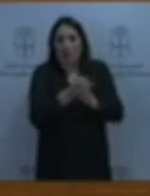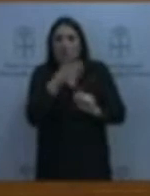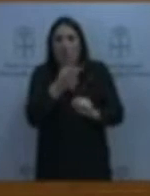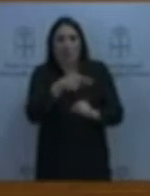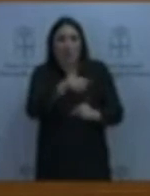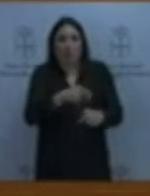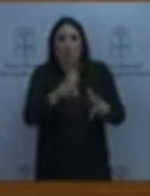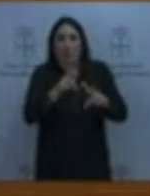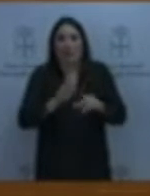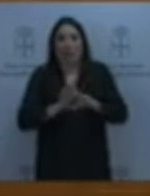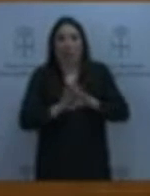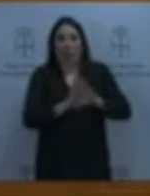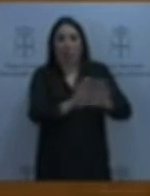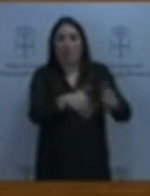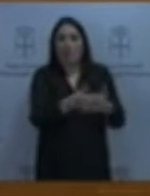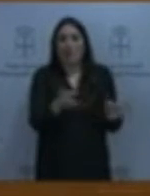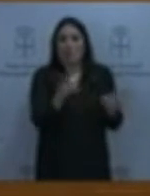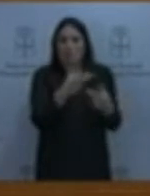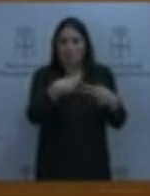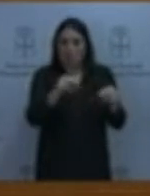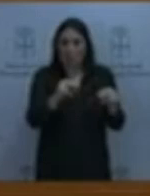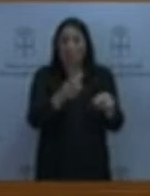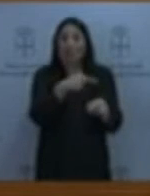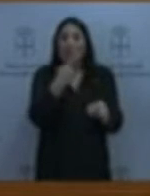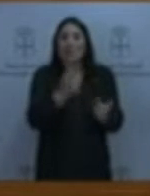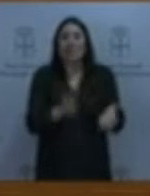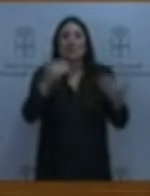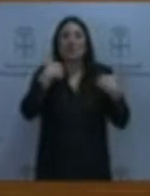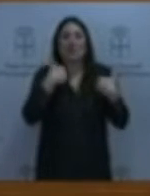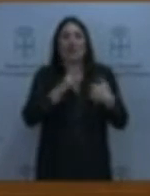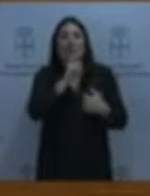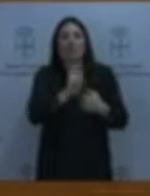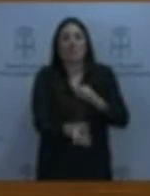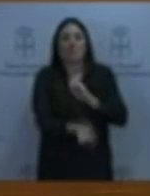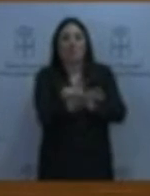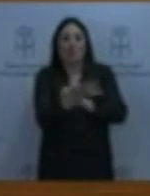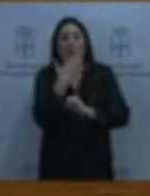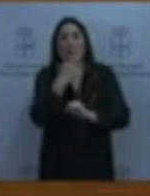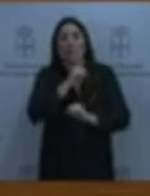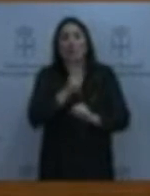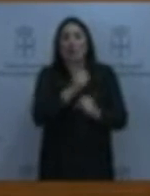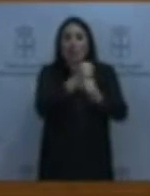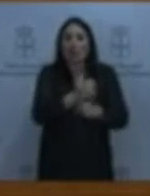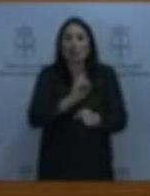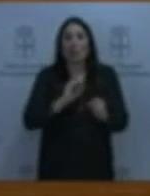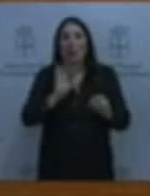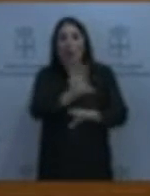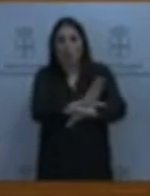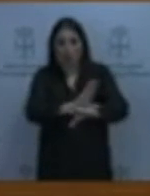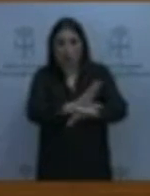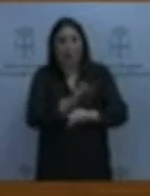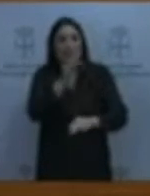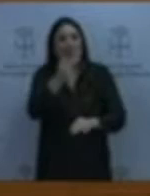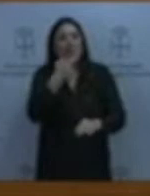sentencia atribuye toda responsabilidad a las entidades fundadoras, Fundación Cajastur y la Consejería, al tiempo que las exime de